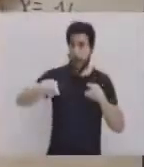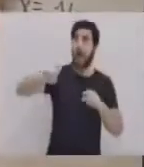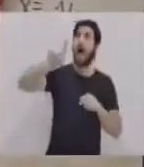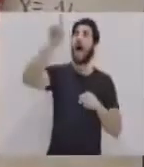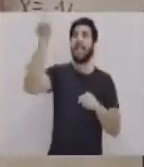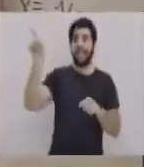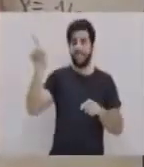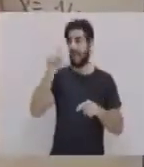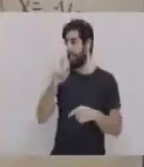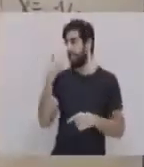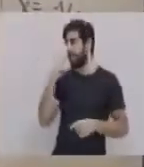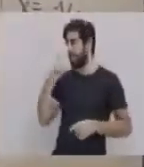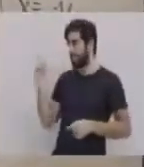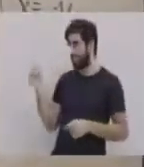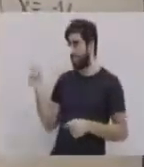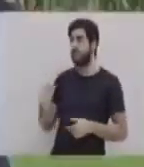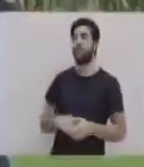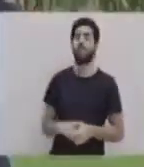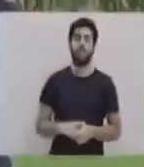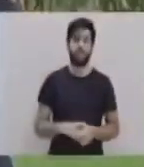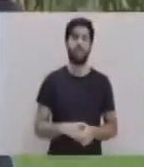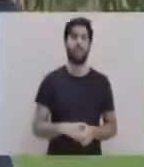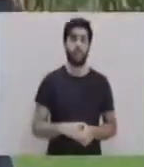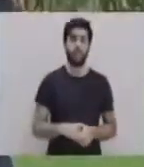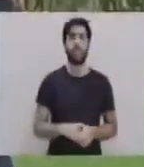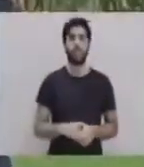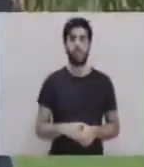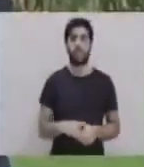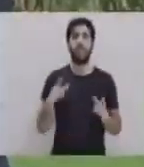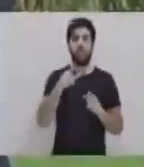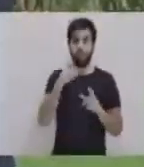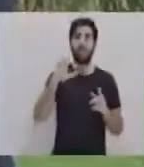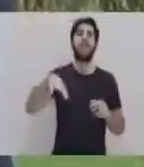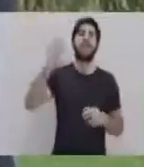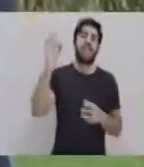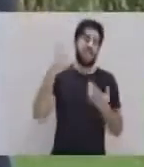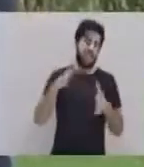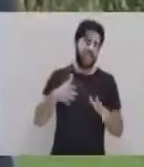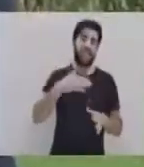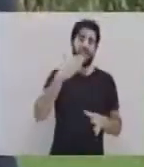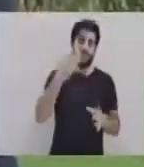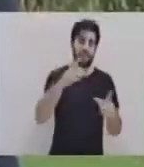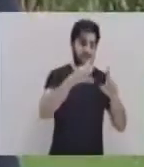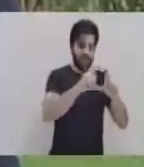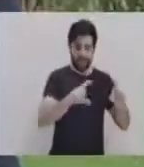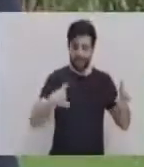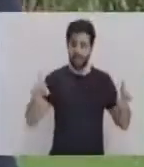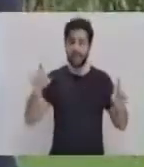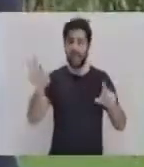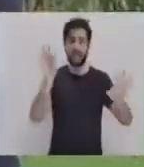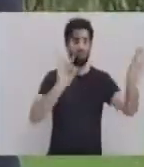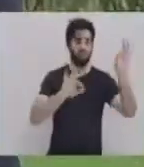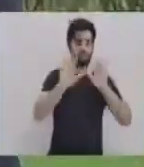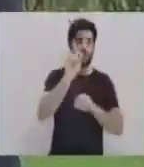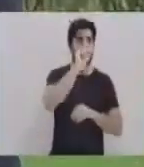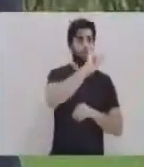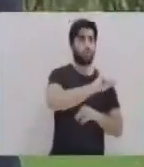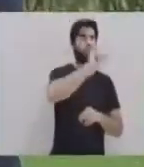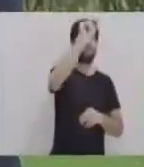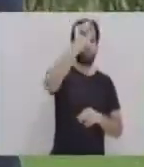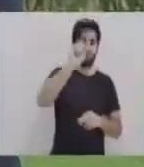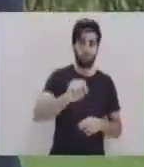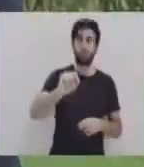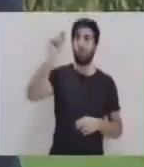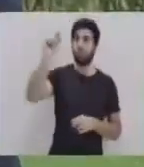posición a una cóncava hacia arriba. Y así lograste despejar una función encontrando